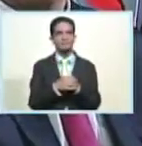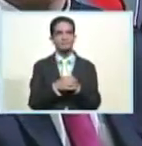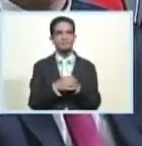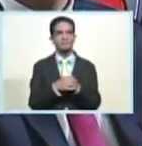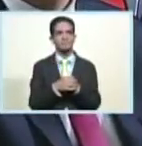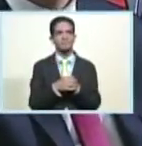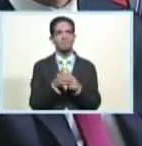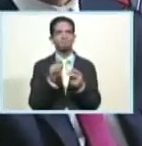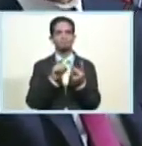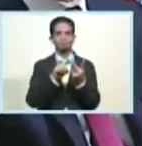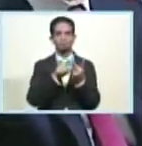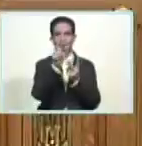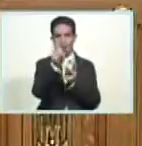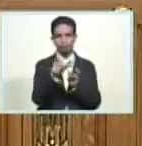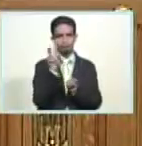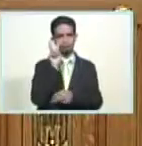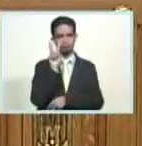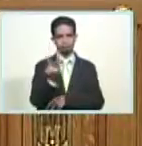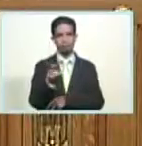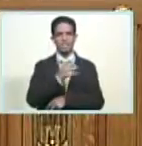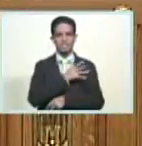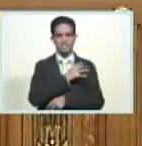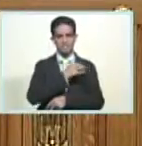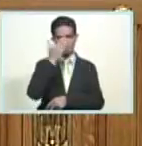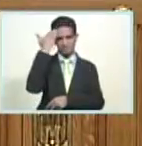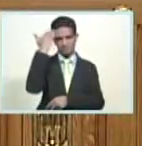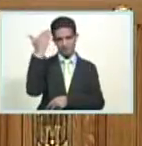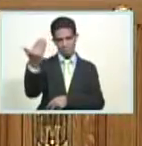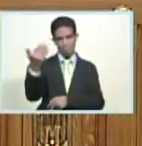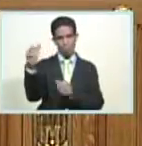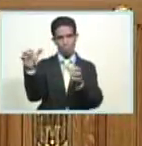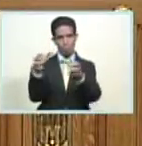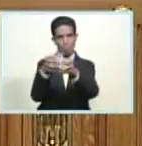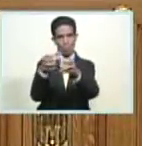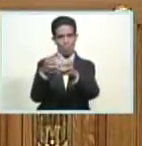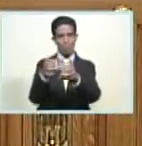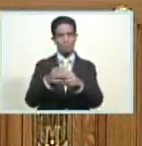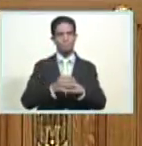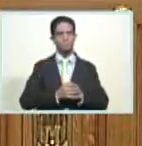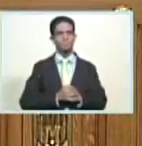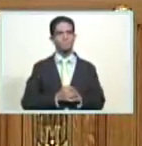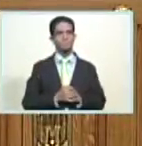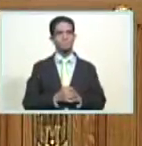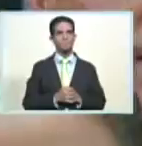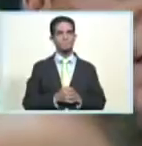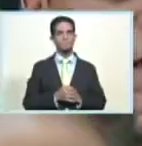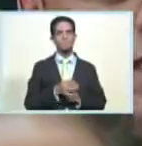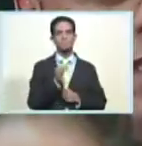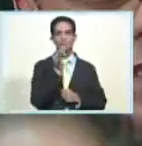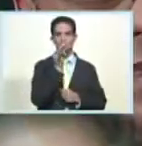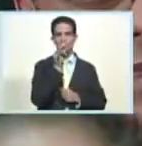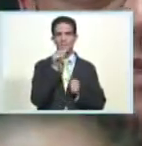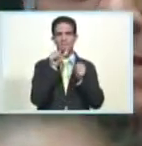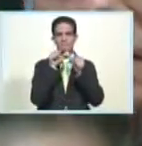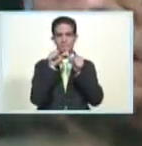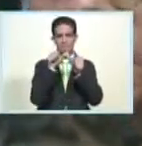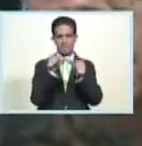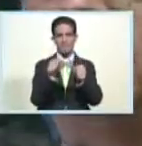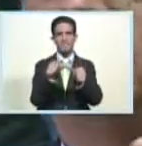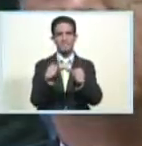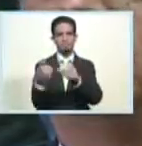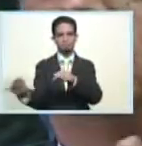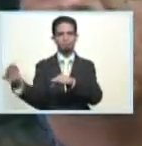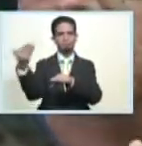nuestra hermana Chile, aquí lo veo. Saludos y a toda la delegación que aún permanece en